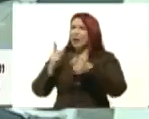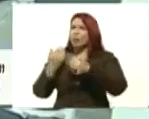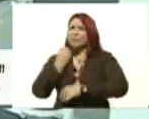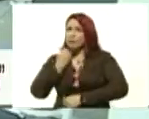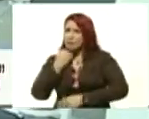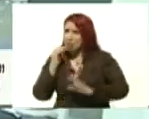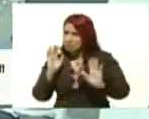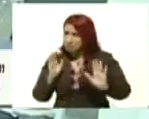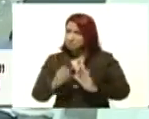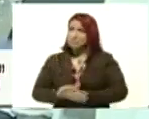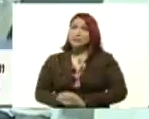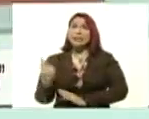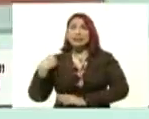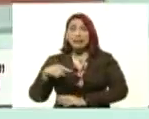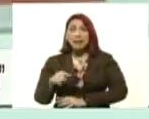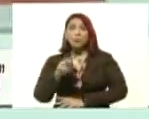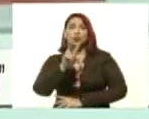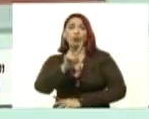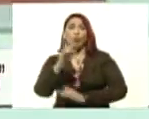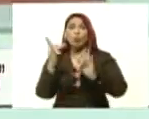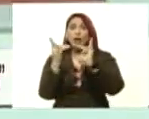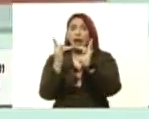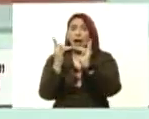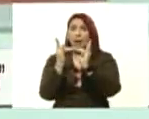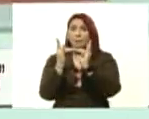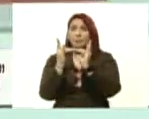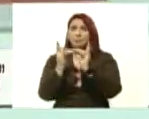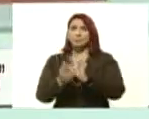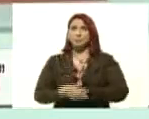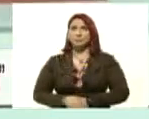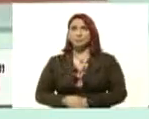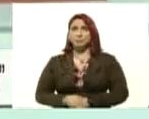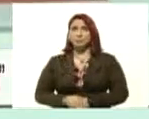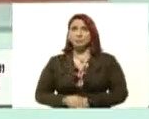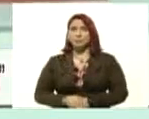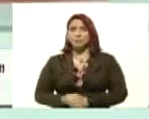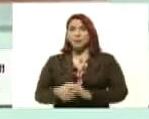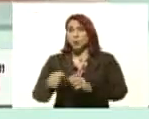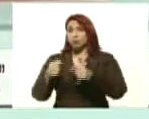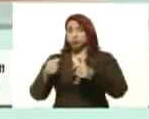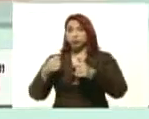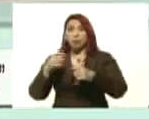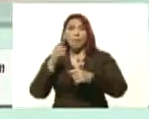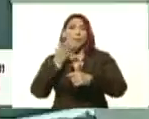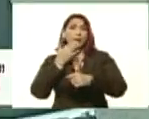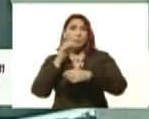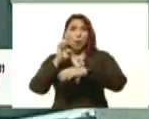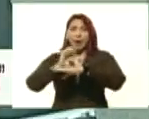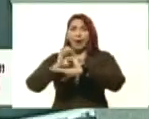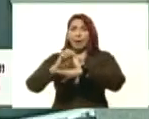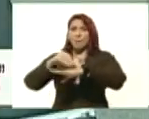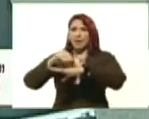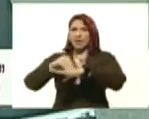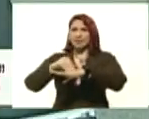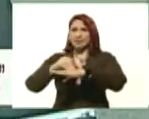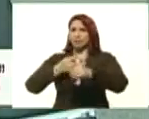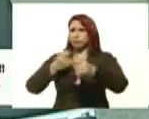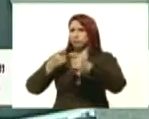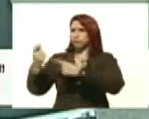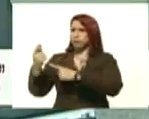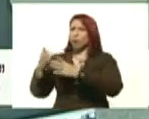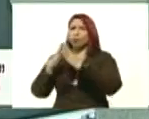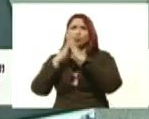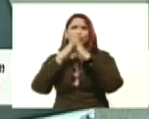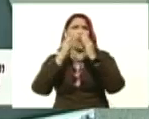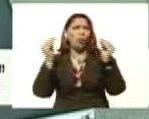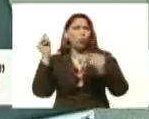padecimiento. Tenemos 2 camas de trauma shock, que es la emergencia, pero dotadas, presidente, con todo